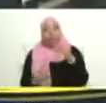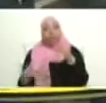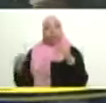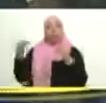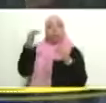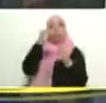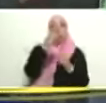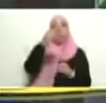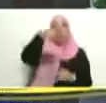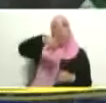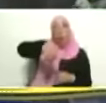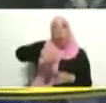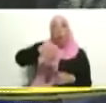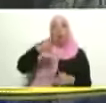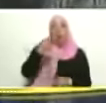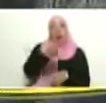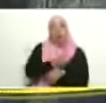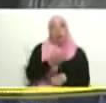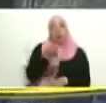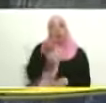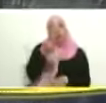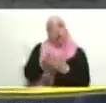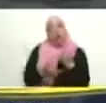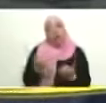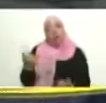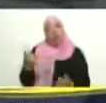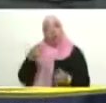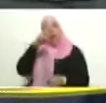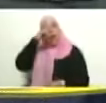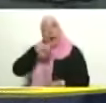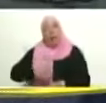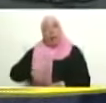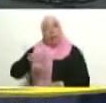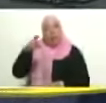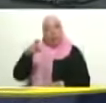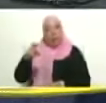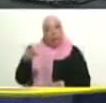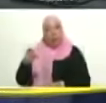hoy y en estos días de aniversario.